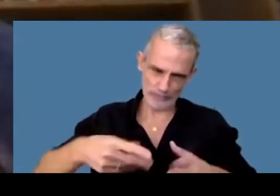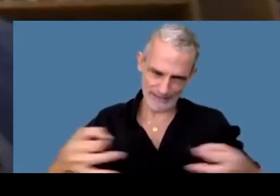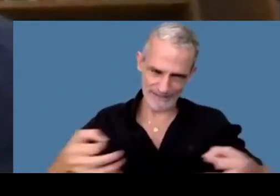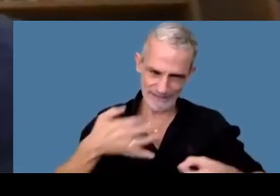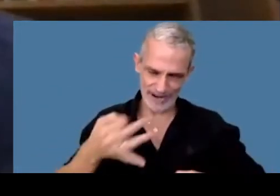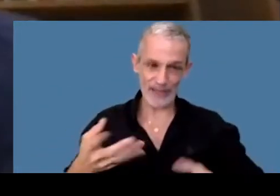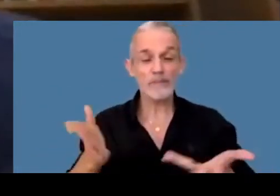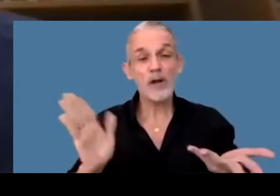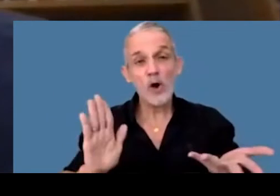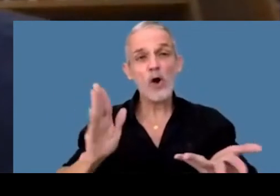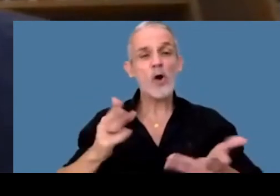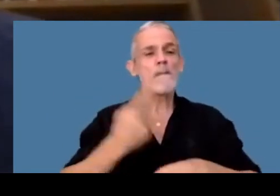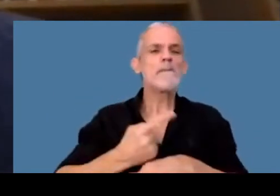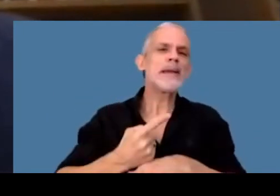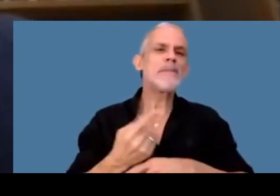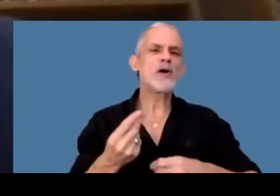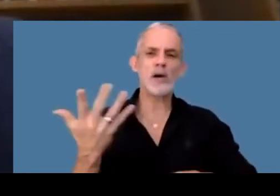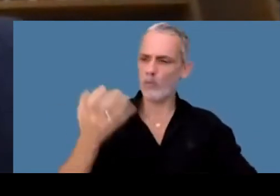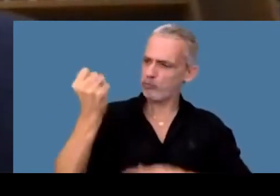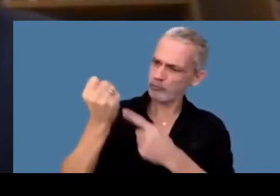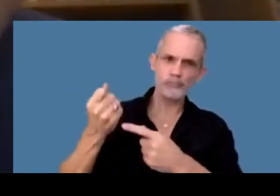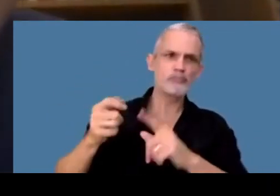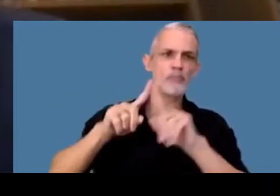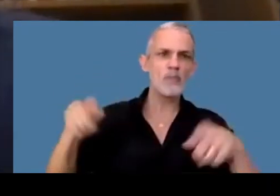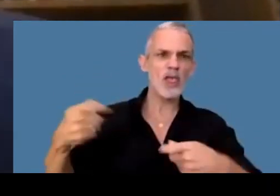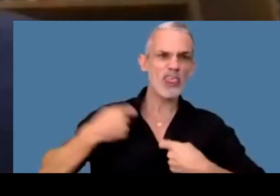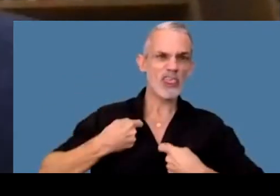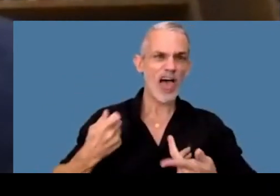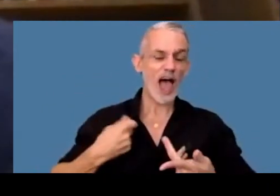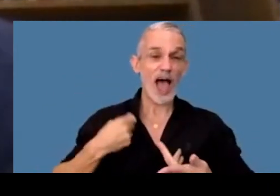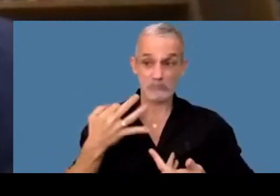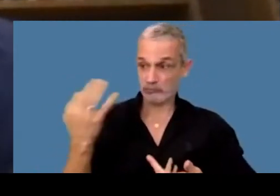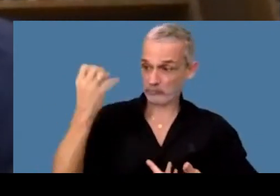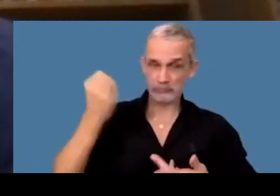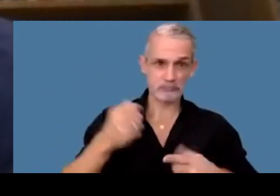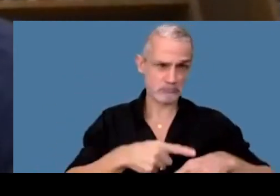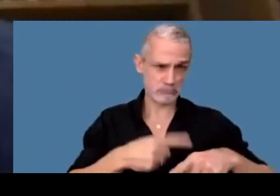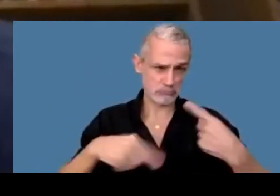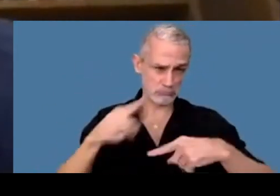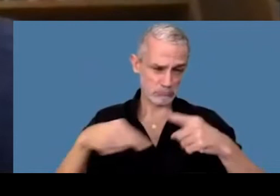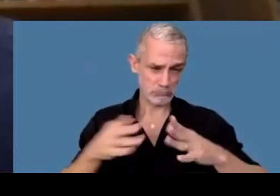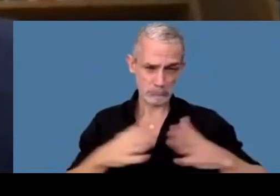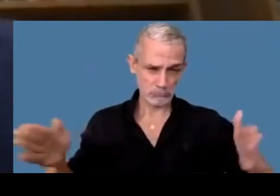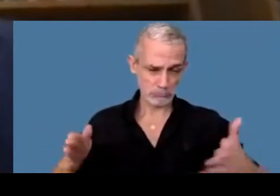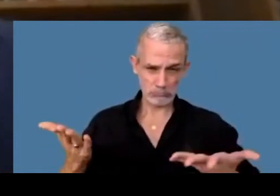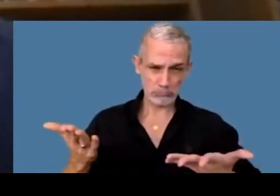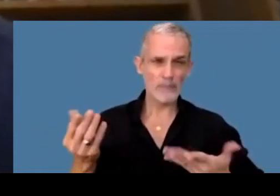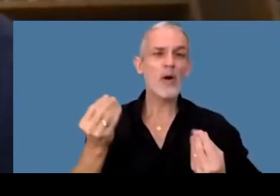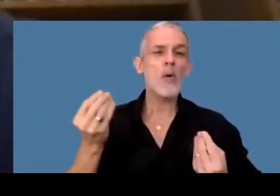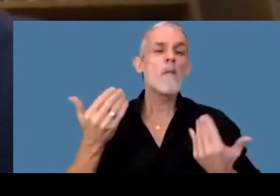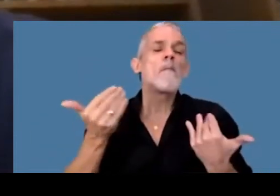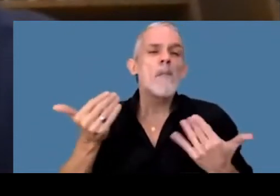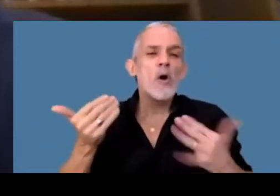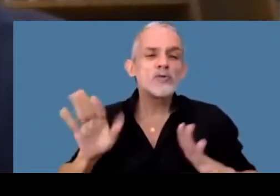Pero uno lo primero que va a obtener sin mayores, o debería obtener sin mayores restricciones o condicionamientos, es la posibilidad de ser